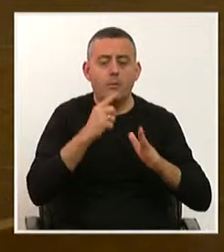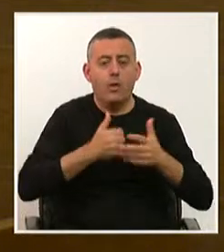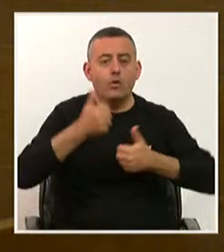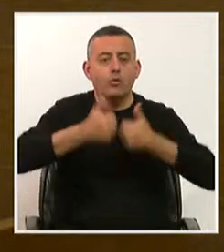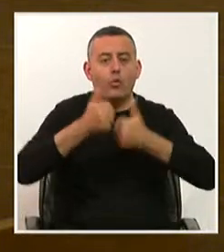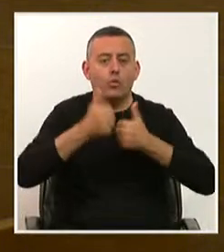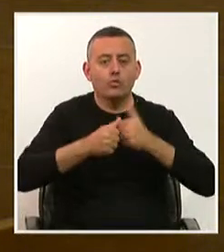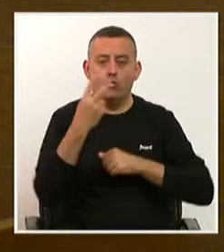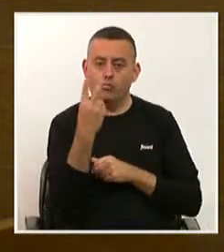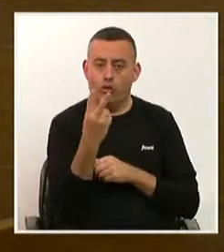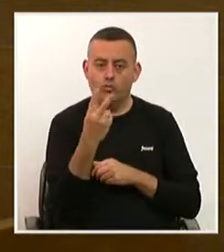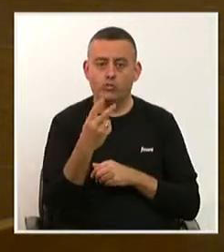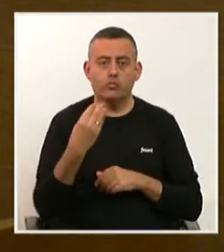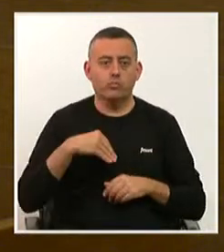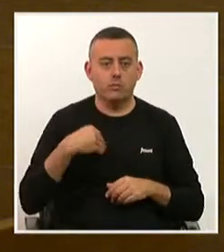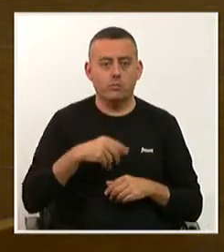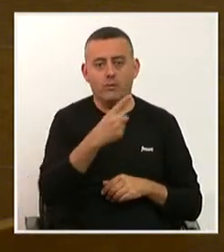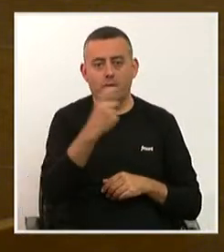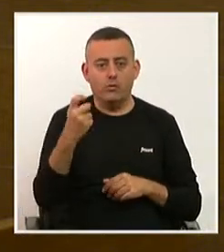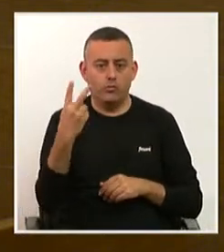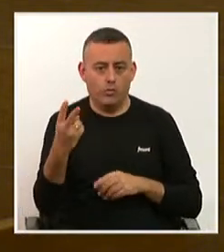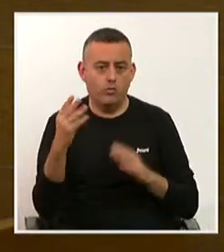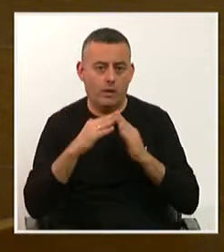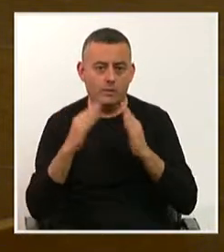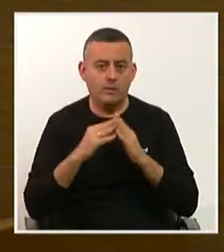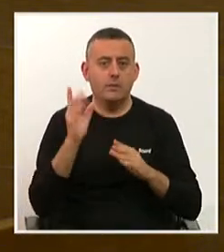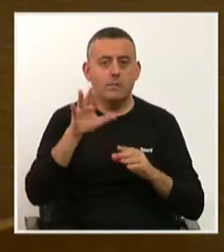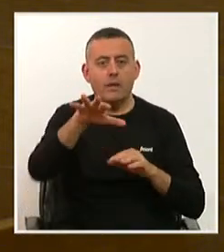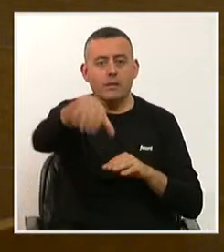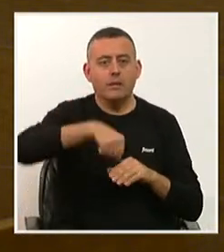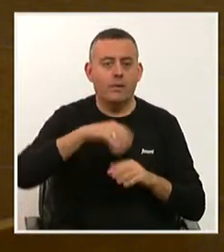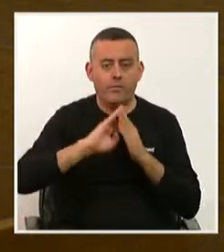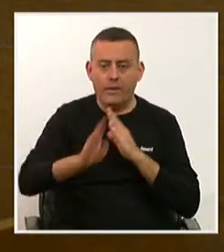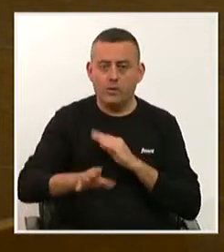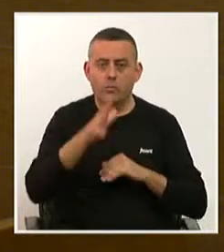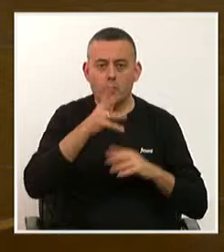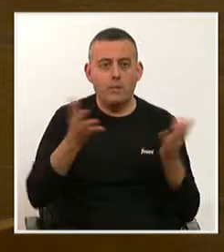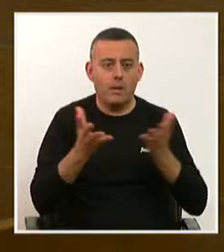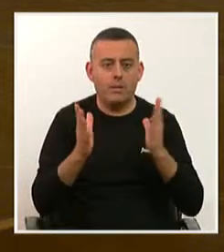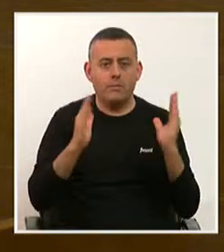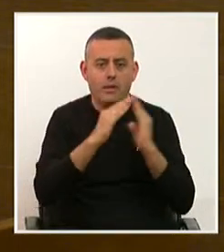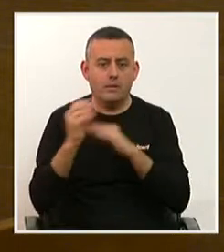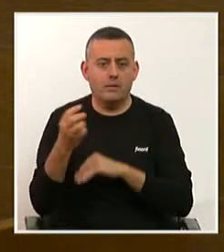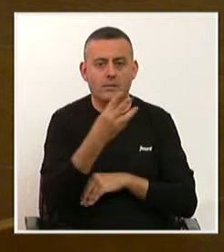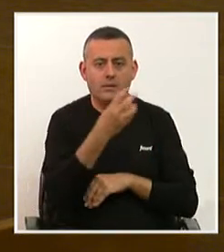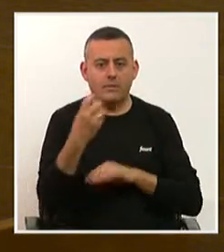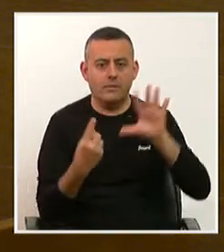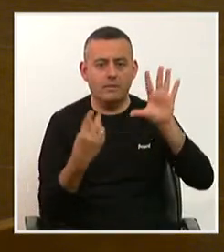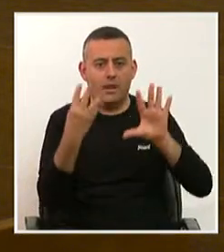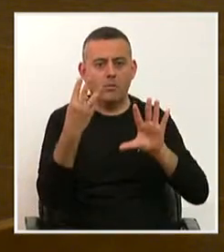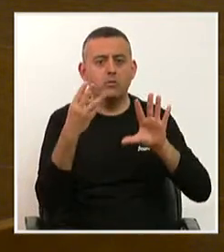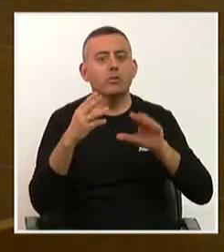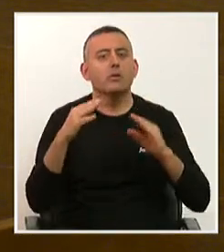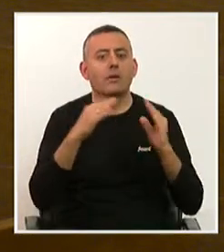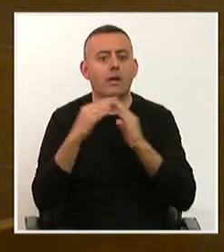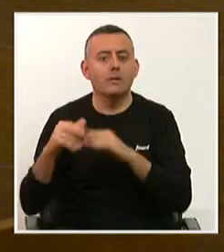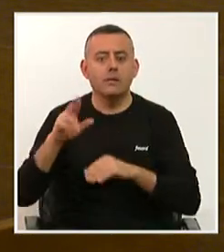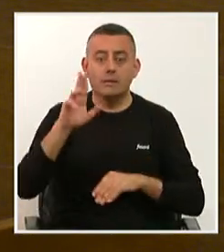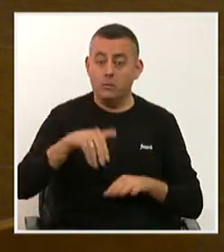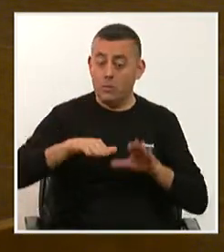habit vivendes directa emergencia habitacional 3 vivendes y per ú